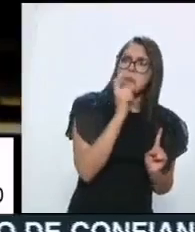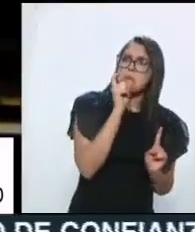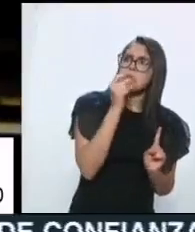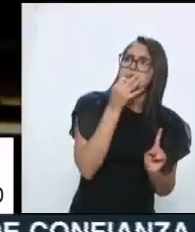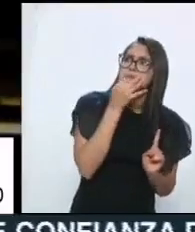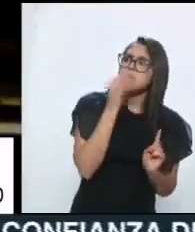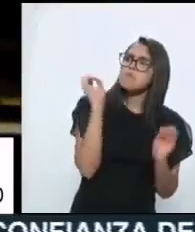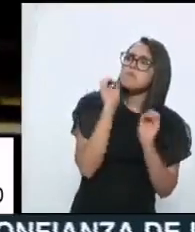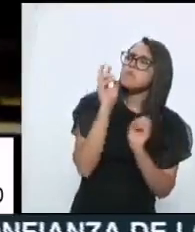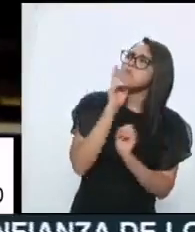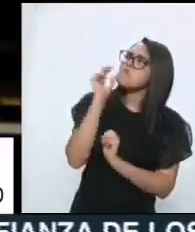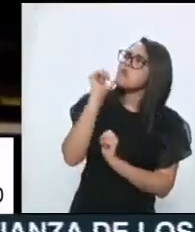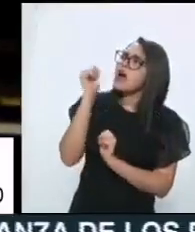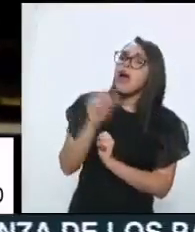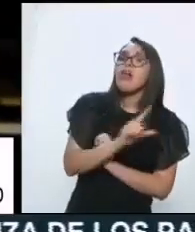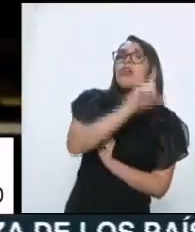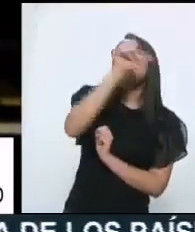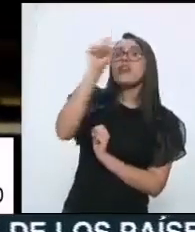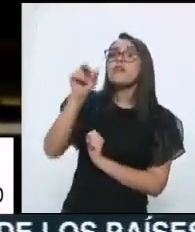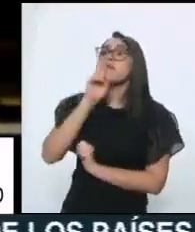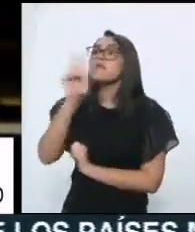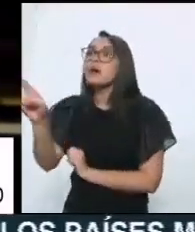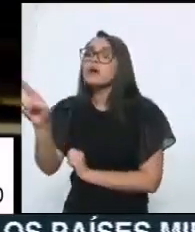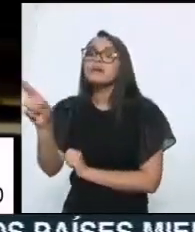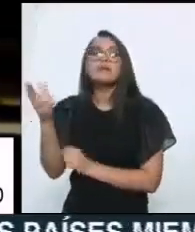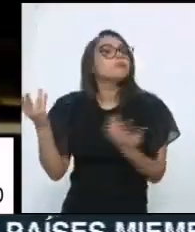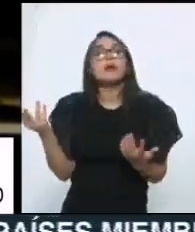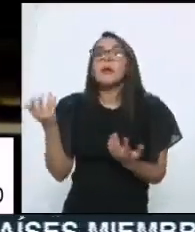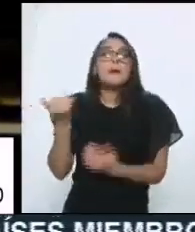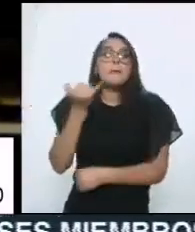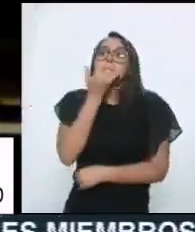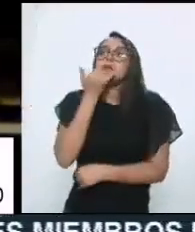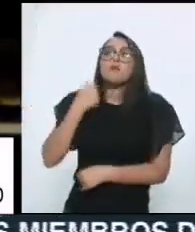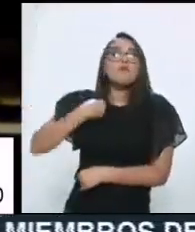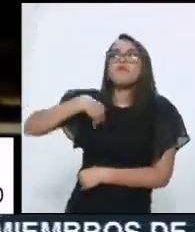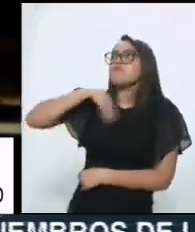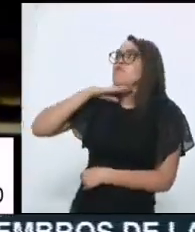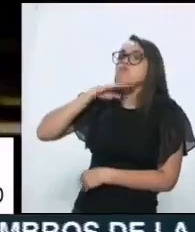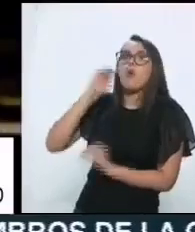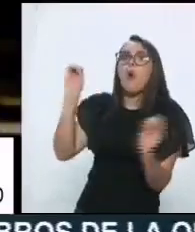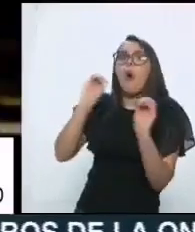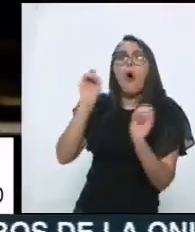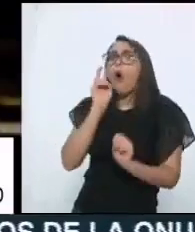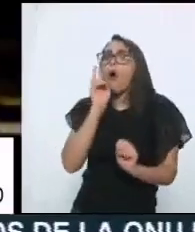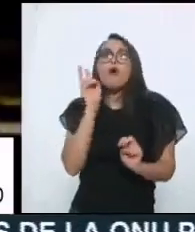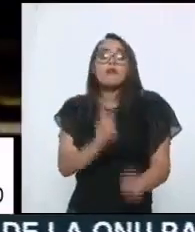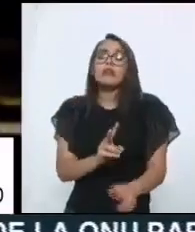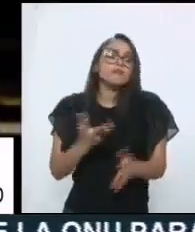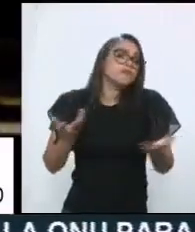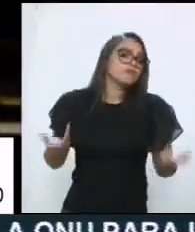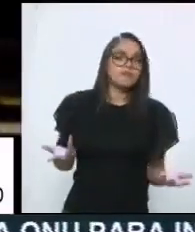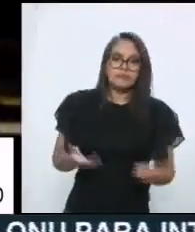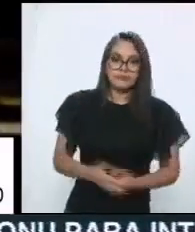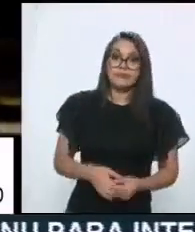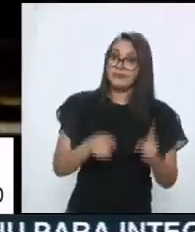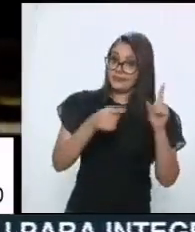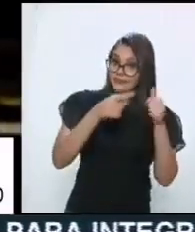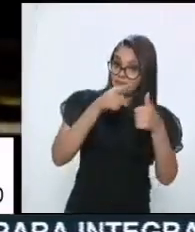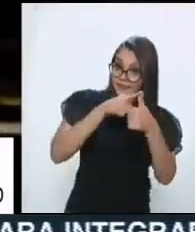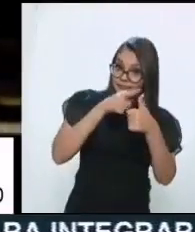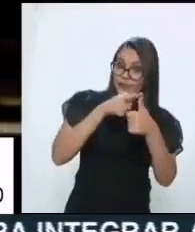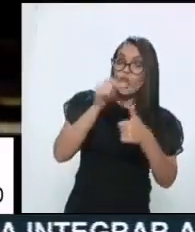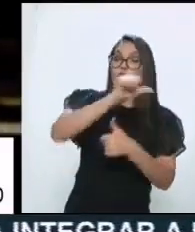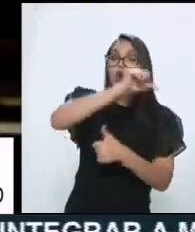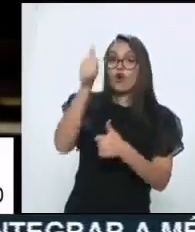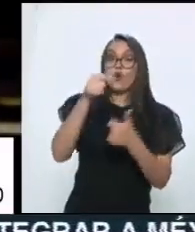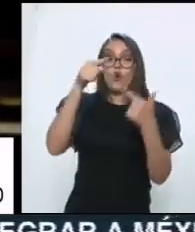les contestan los agentes de la AFI les dicen, ya no lo vimos pasar, ya lo perdimos de vista, ¿no? Este es el primero. Los siguientes 2 documentos